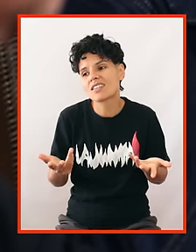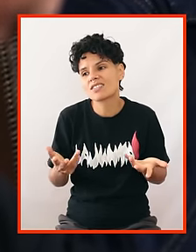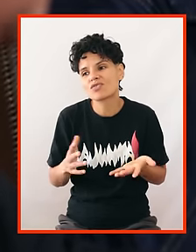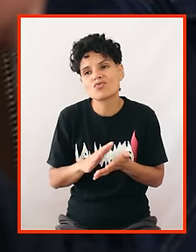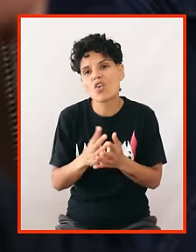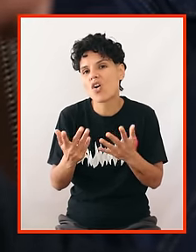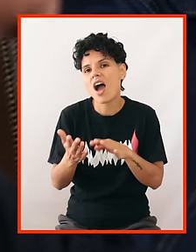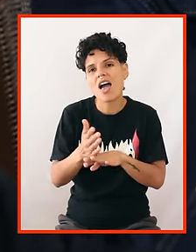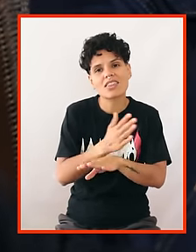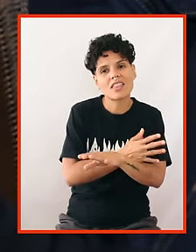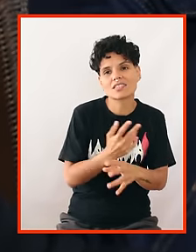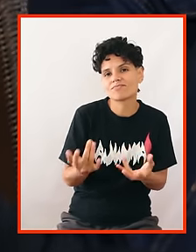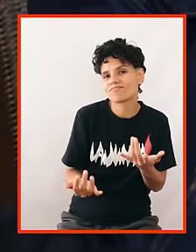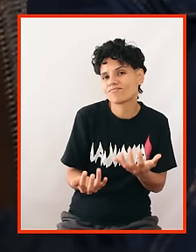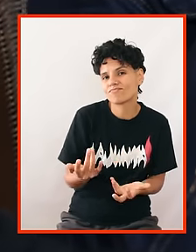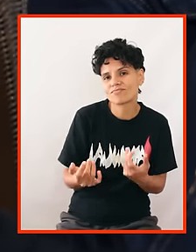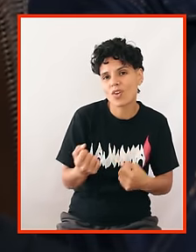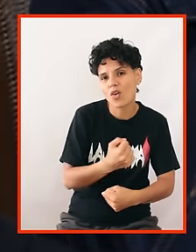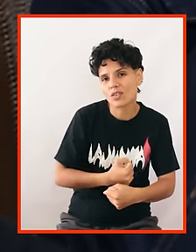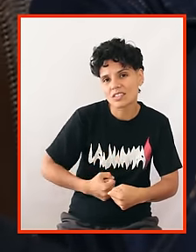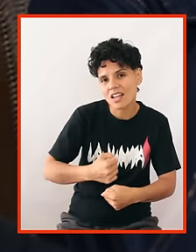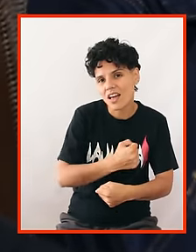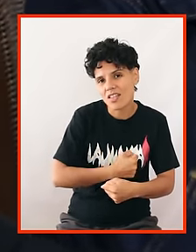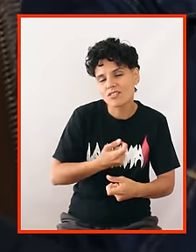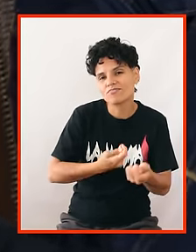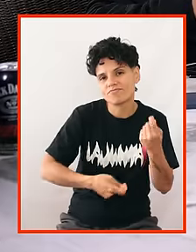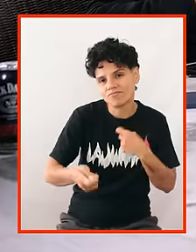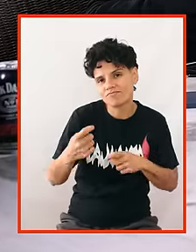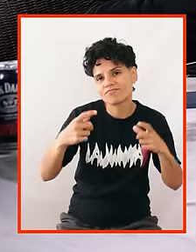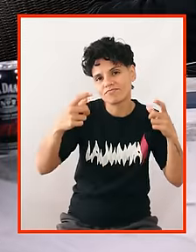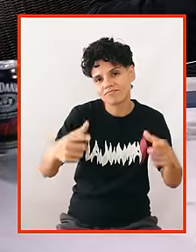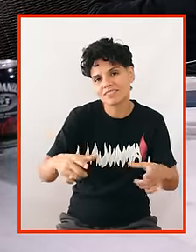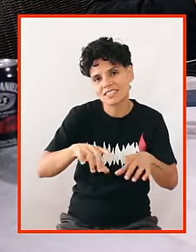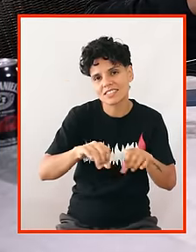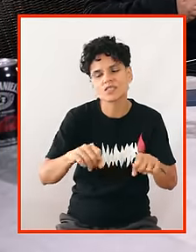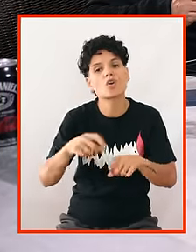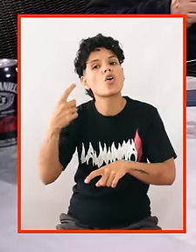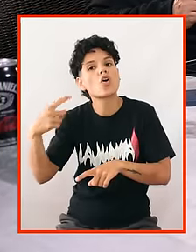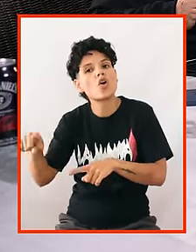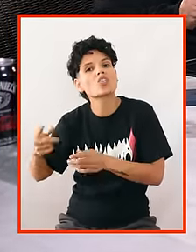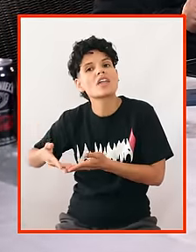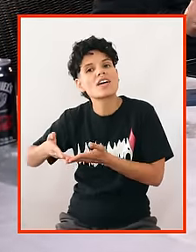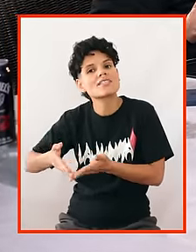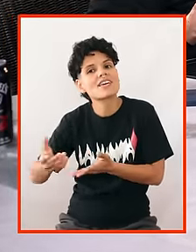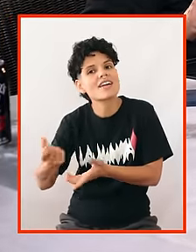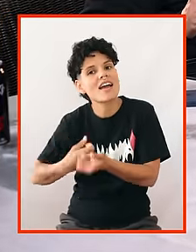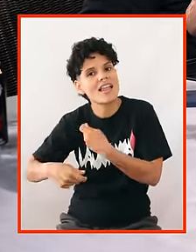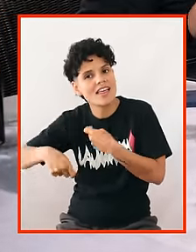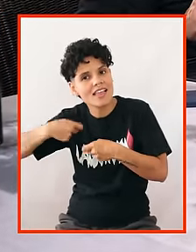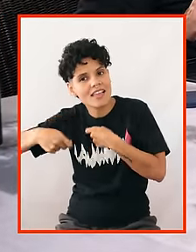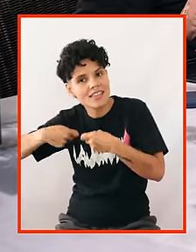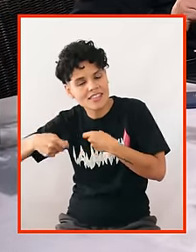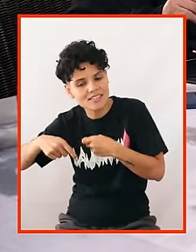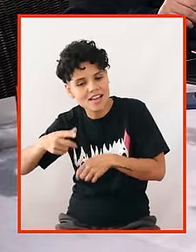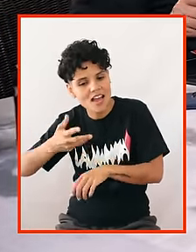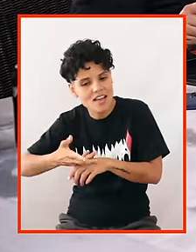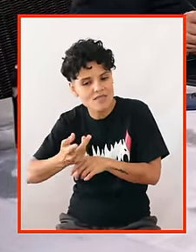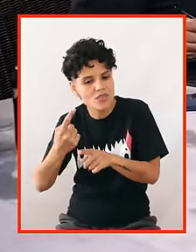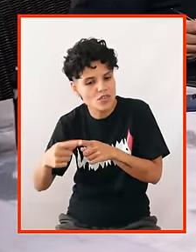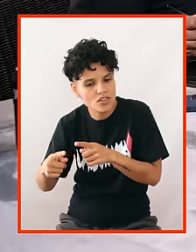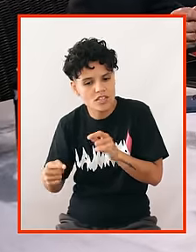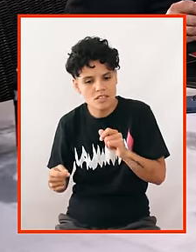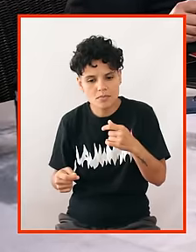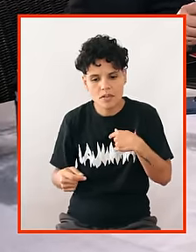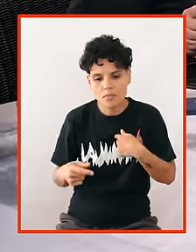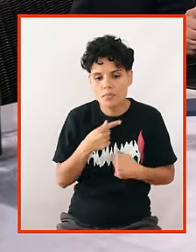venden todo cocido también. Sí, sí, todo cocido, sí. Y no. Hay que ir a las caletas más perdidas. ¿Y tú en la casa? Hay movida. ¿Y tú en la casa, Rodito,